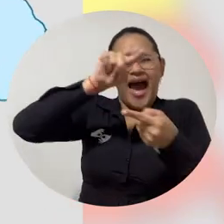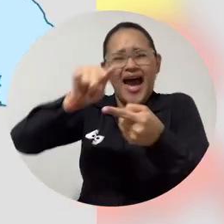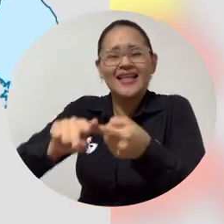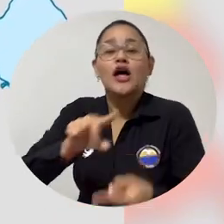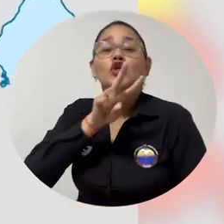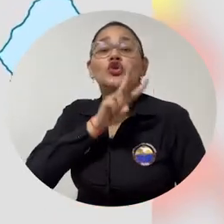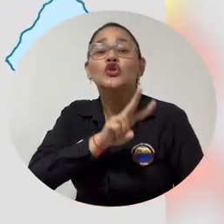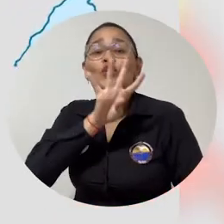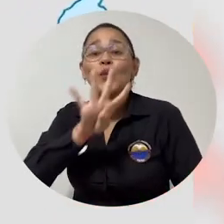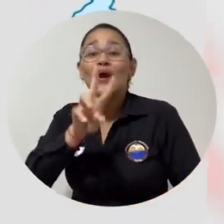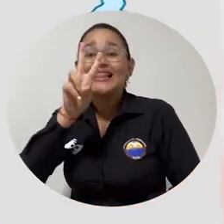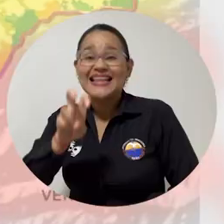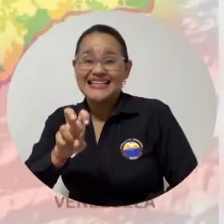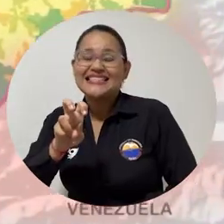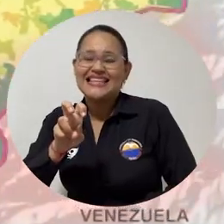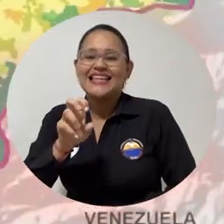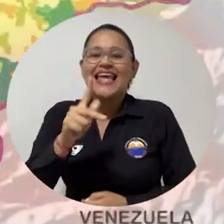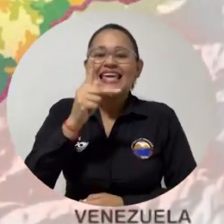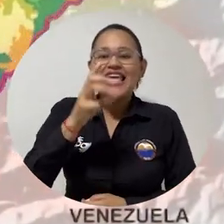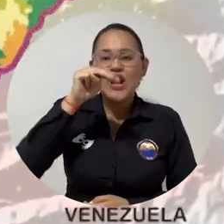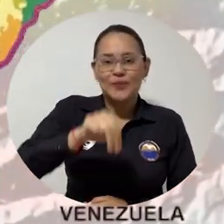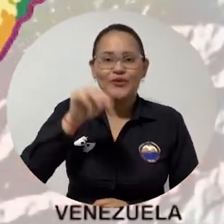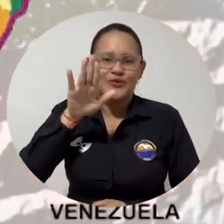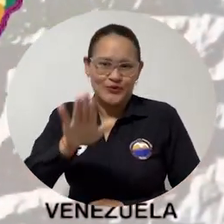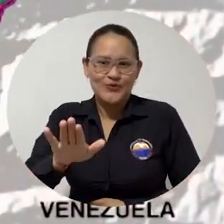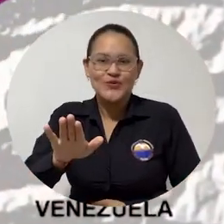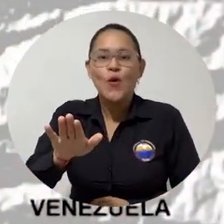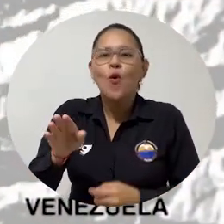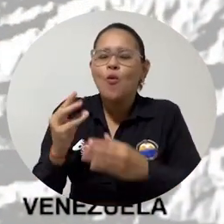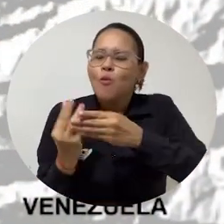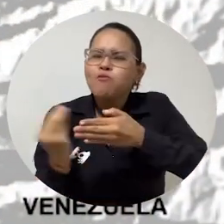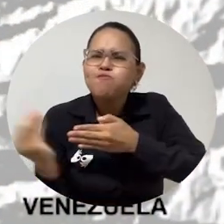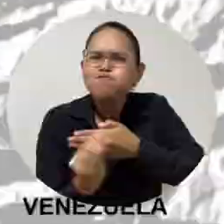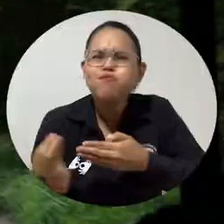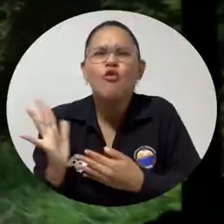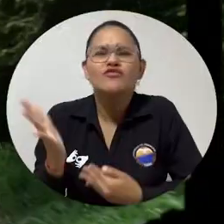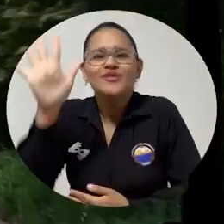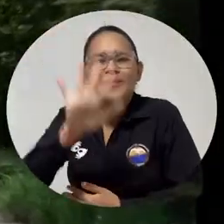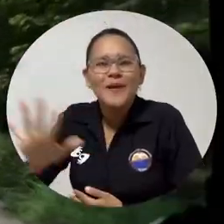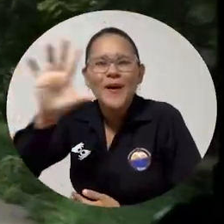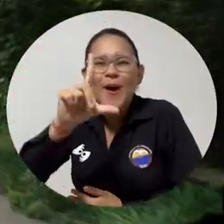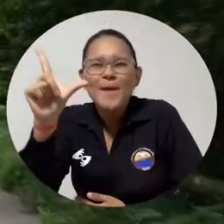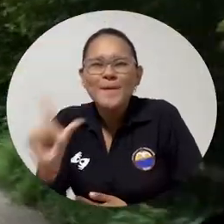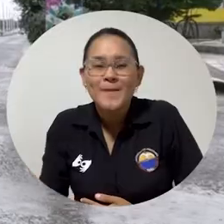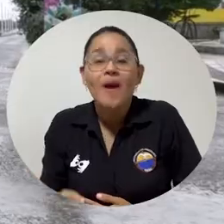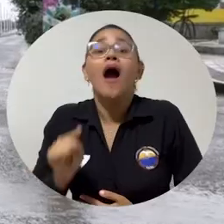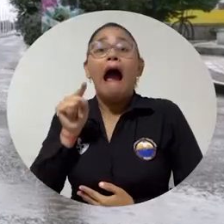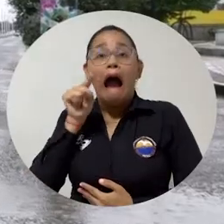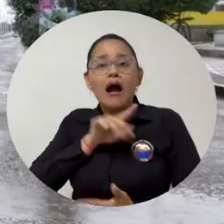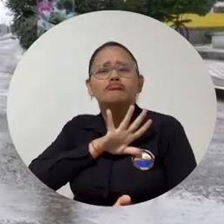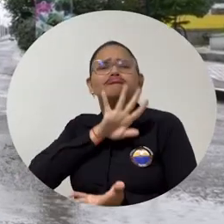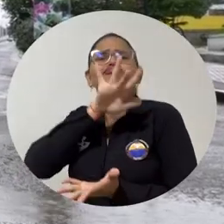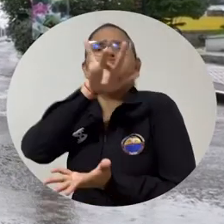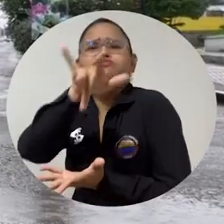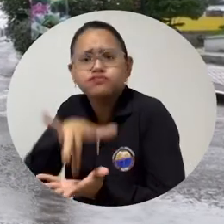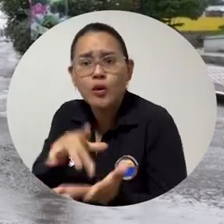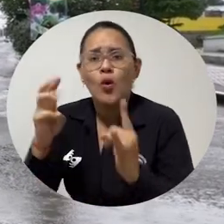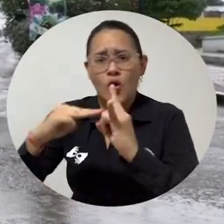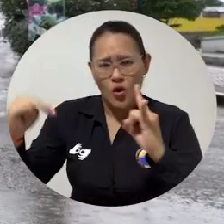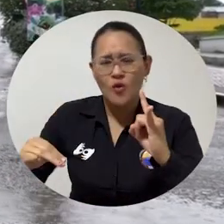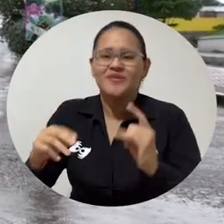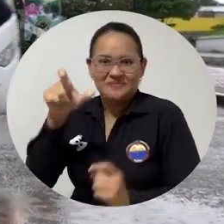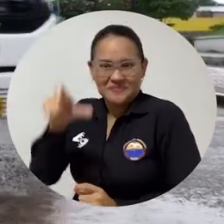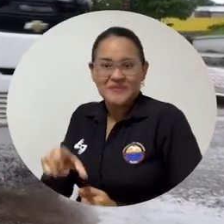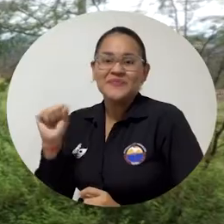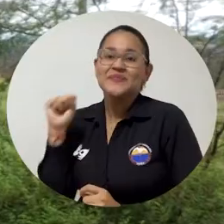A 247 kilómetros de Santa Marta se ubica el municipio La Jagua de Ibirico, en el departamento del Cesar. Hasta allí llegó la